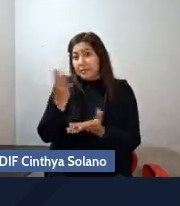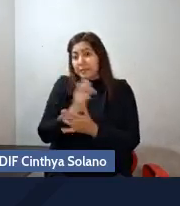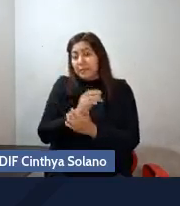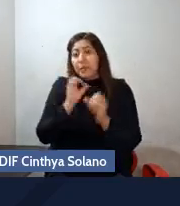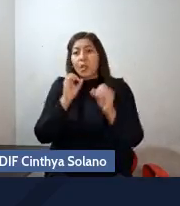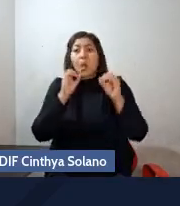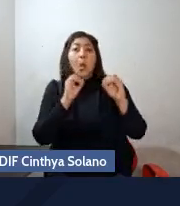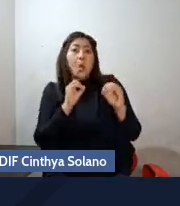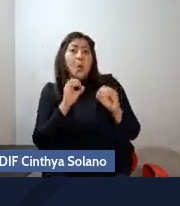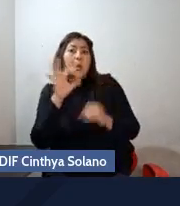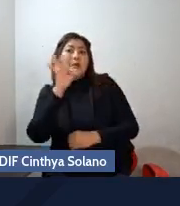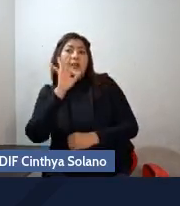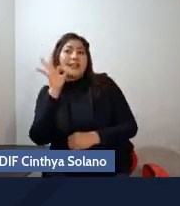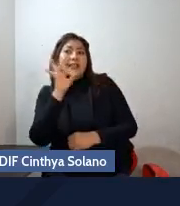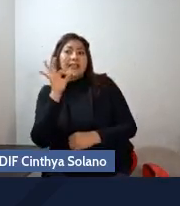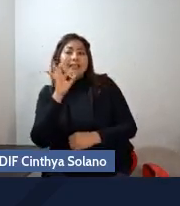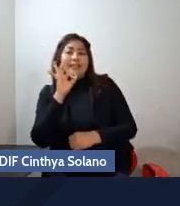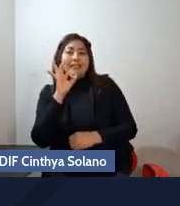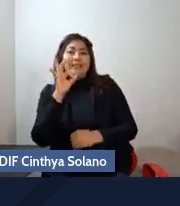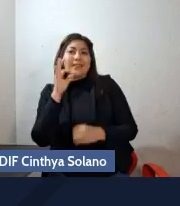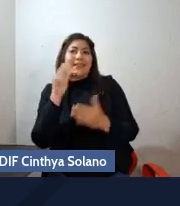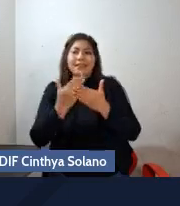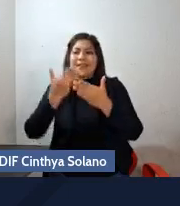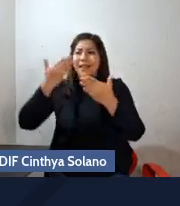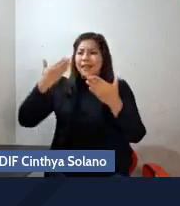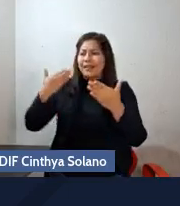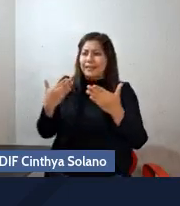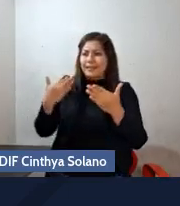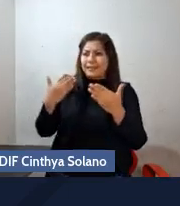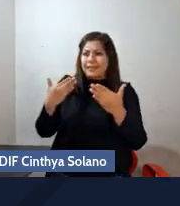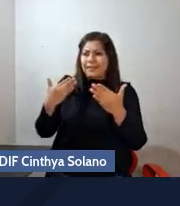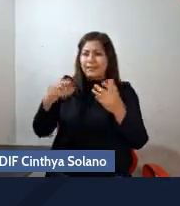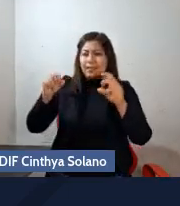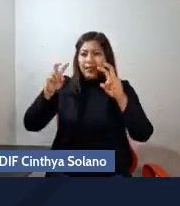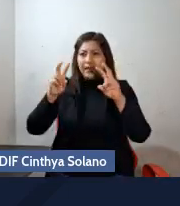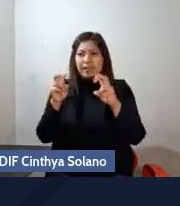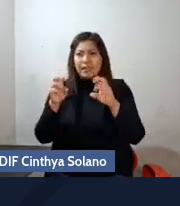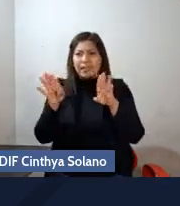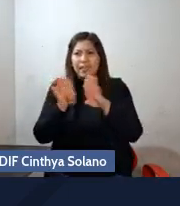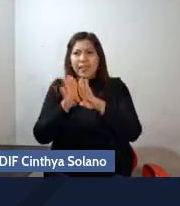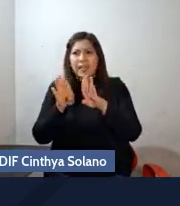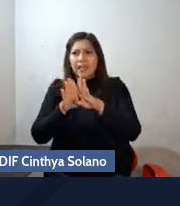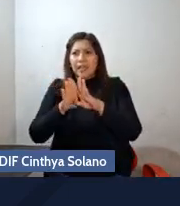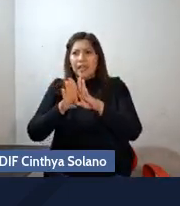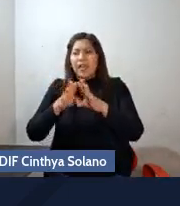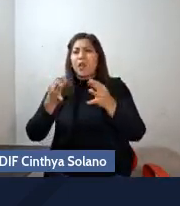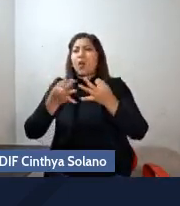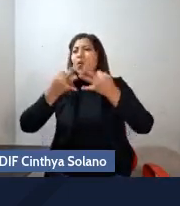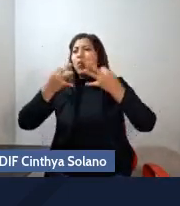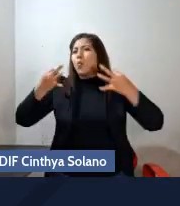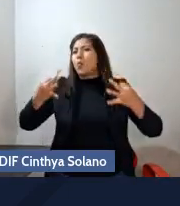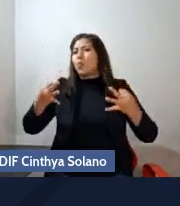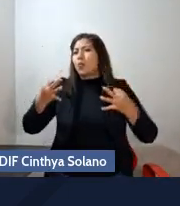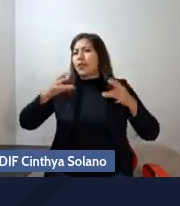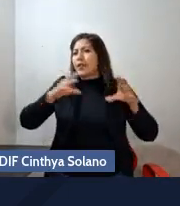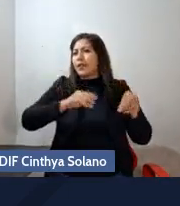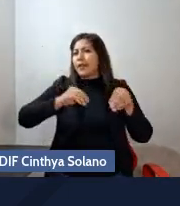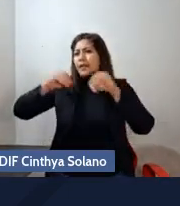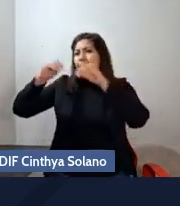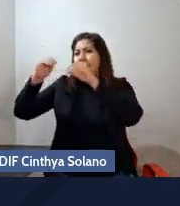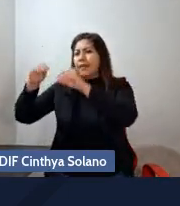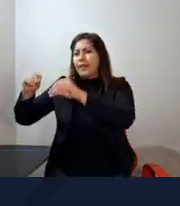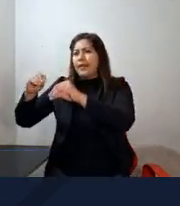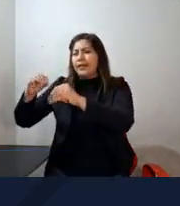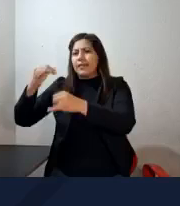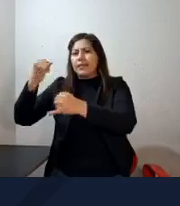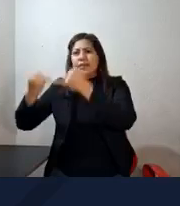un acto previo de transmisión de la propiedad a través de un acto jurídico, una